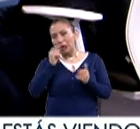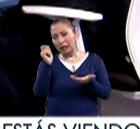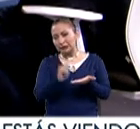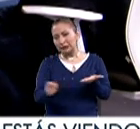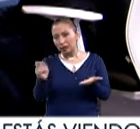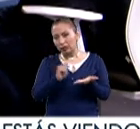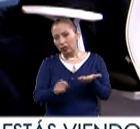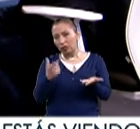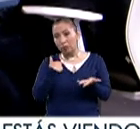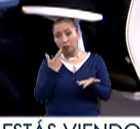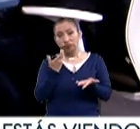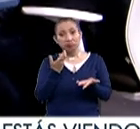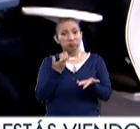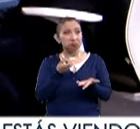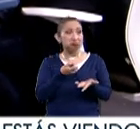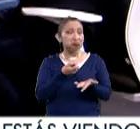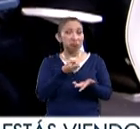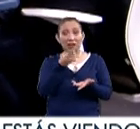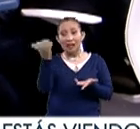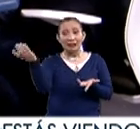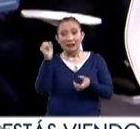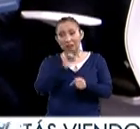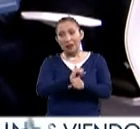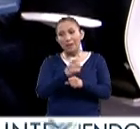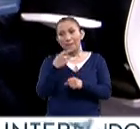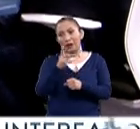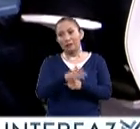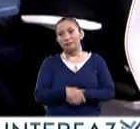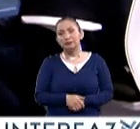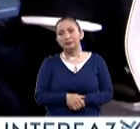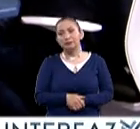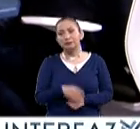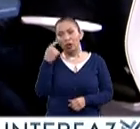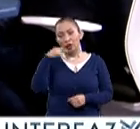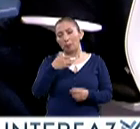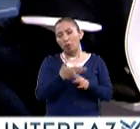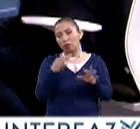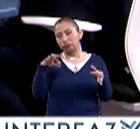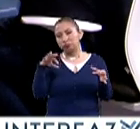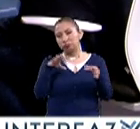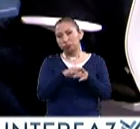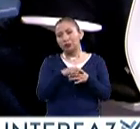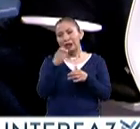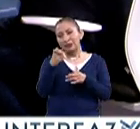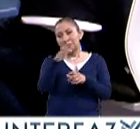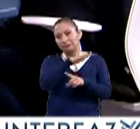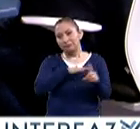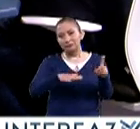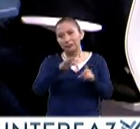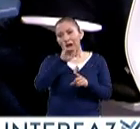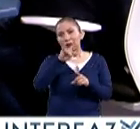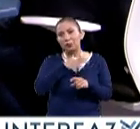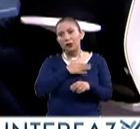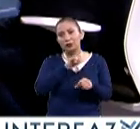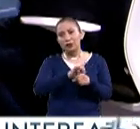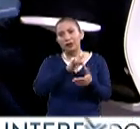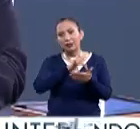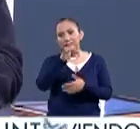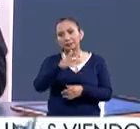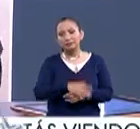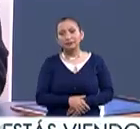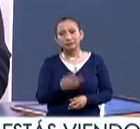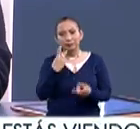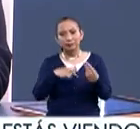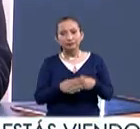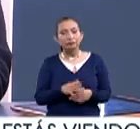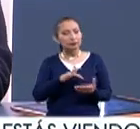que lo puede hacer cualquier semana, ¿no? Por supuesto, pero bueno, creo que tiene mucho que ver con este contexto. Javier, muy buenos días, gracias por estar